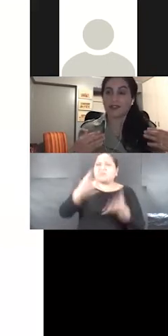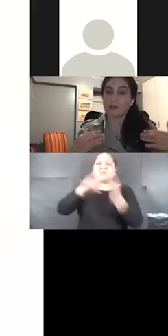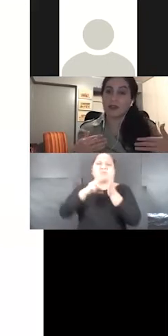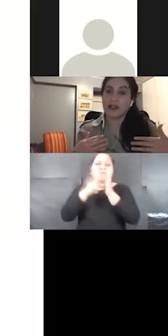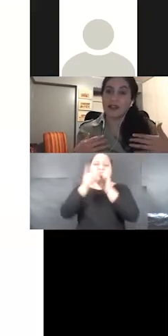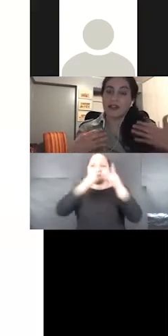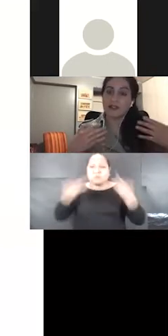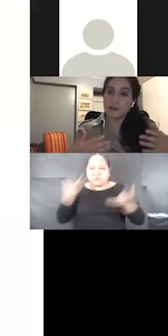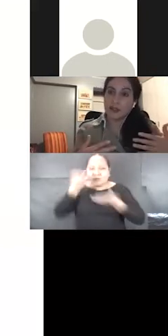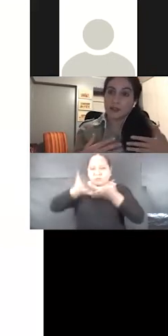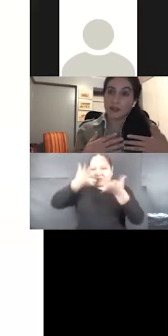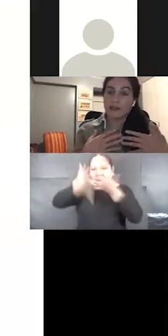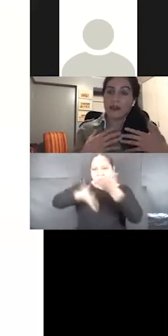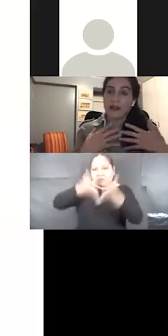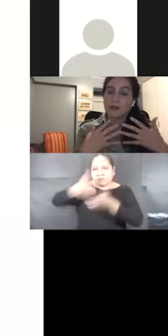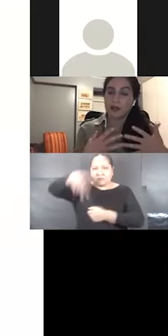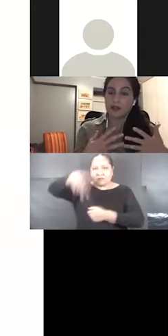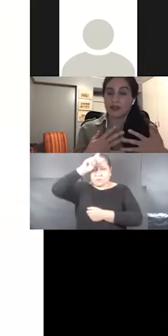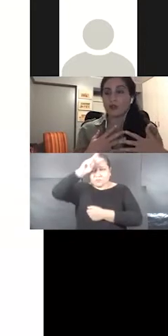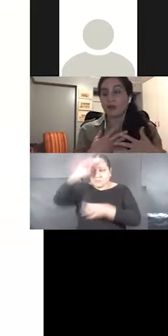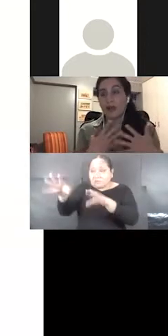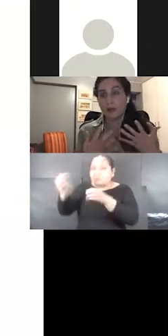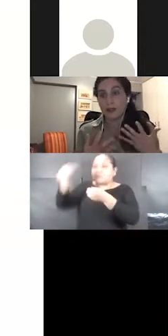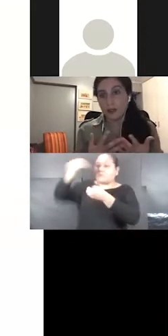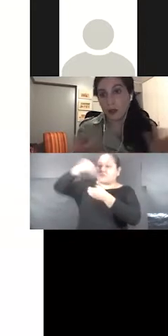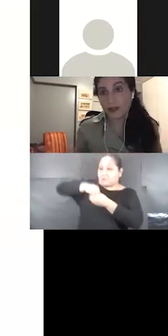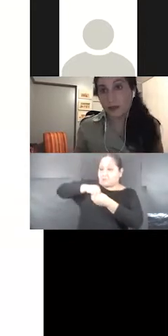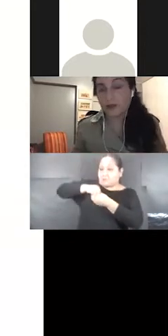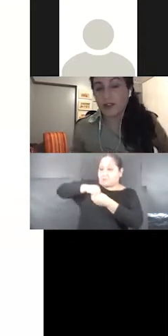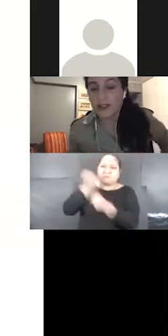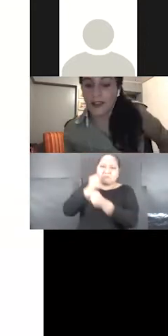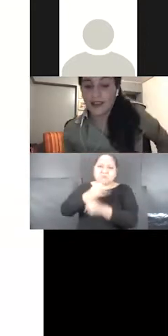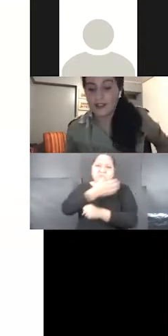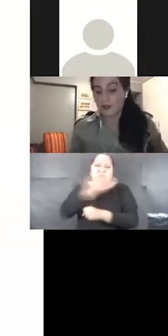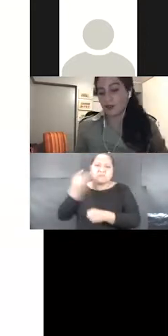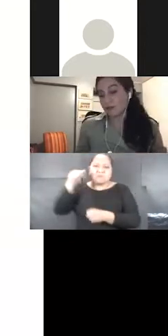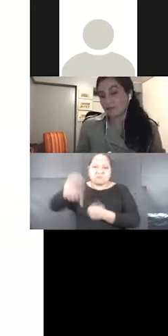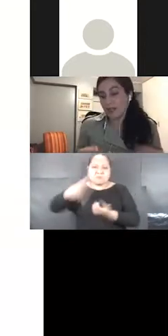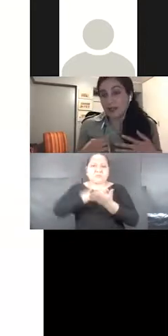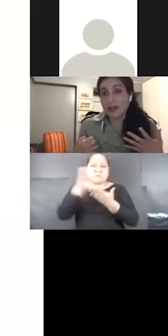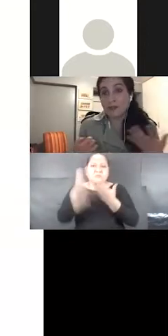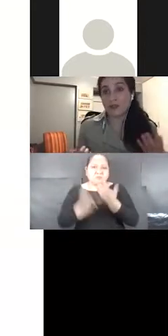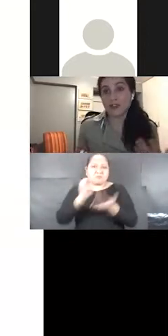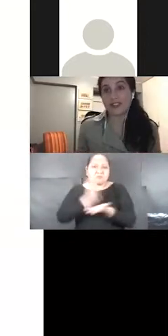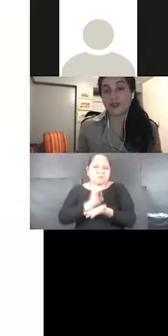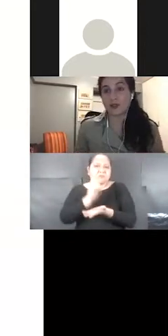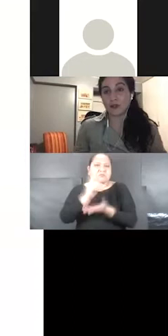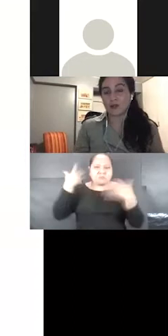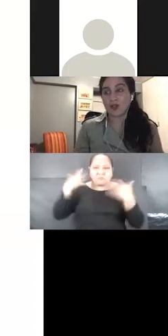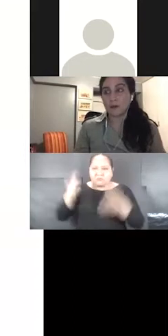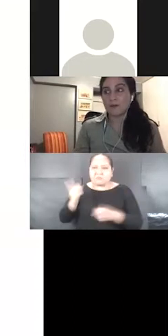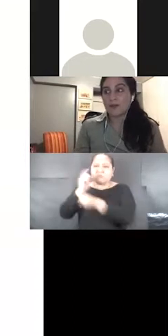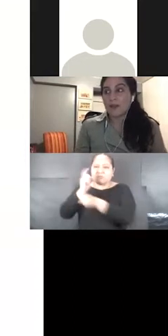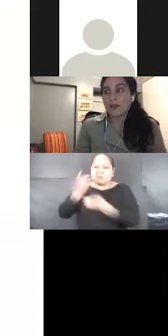peruanas, y así poder recibirlos y trabajar mejor estos programas educativos que veníamos ofreciendo desde